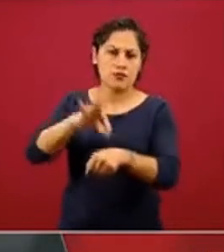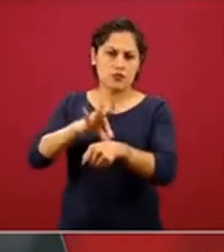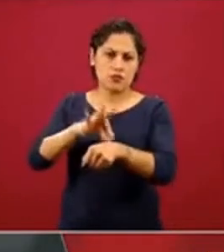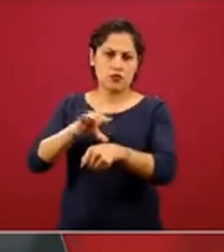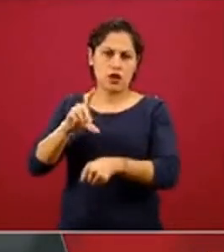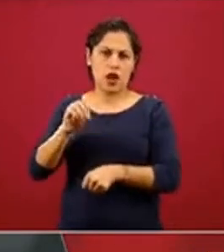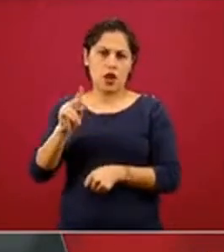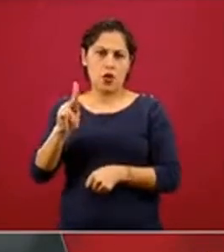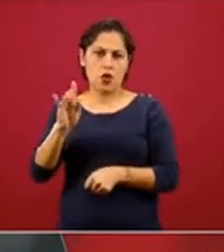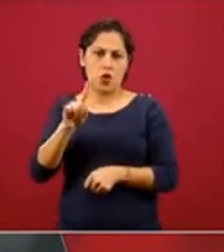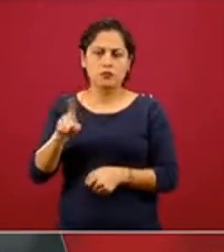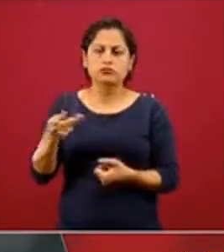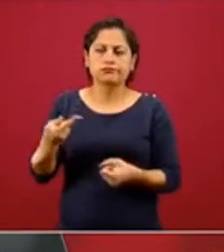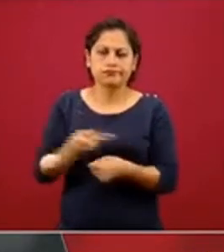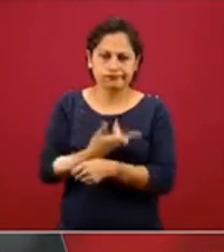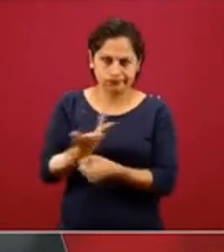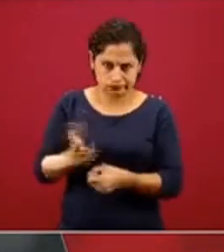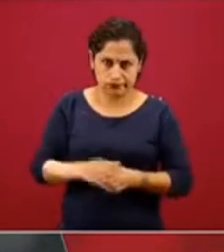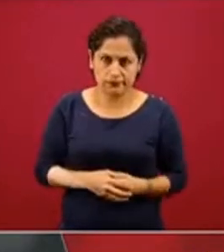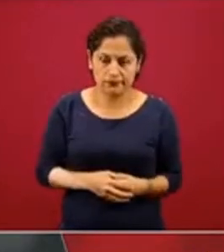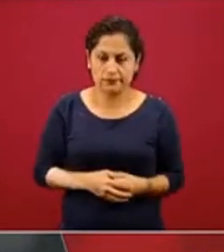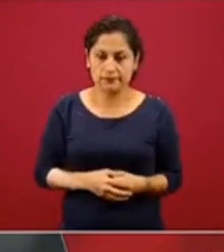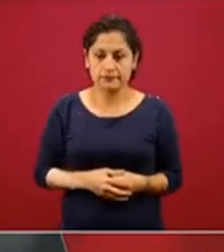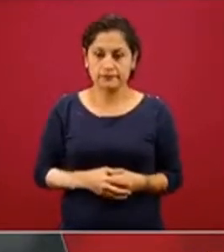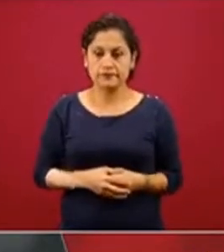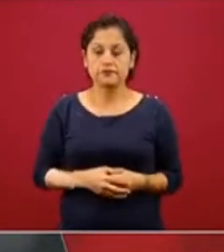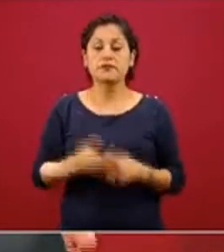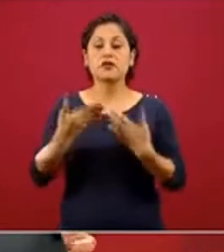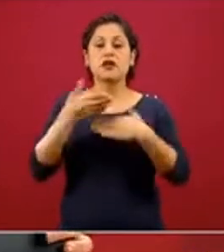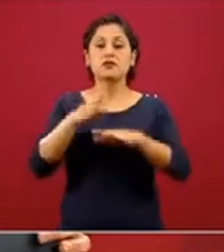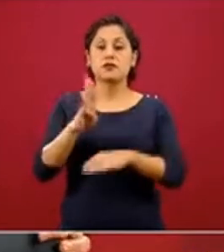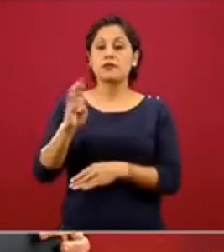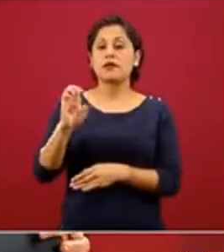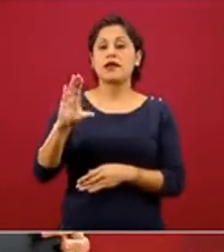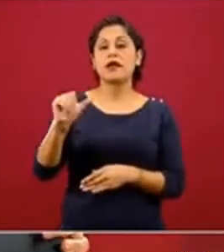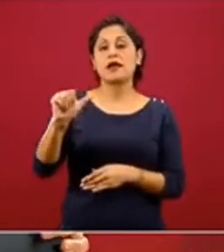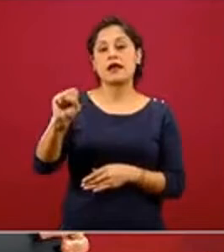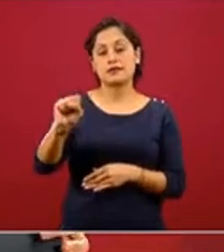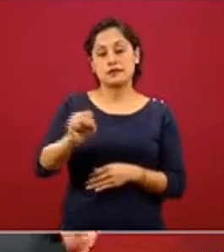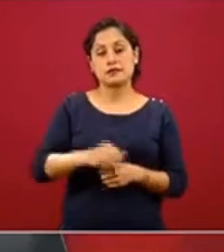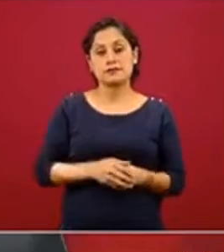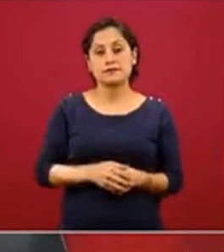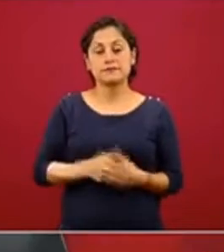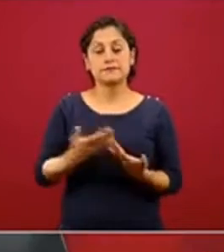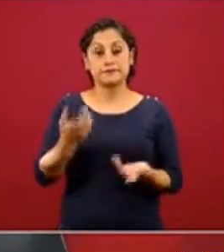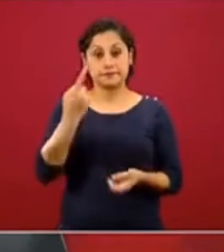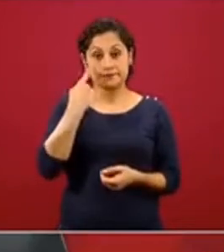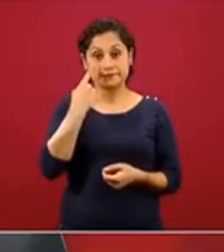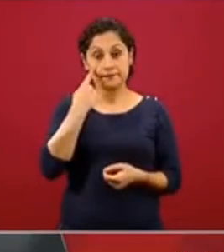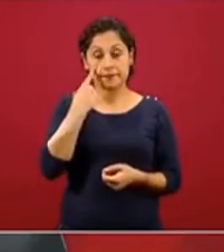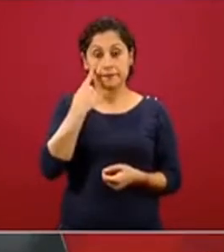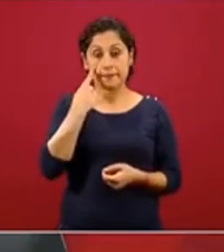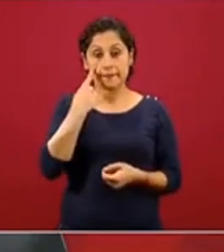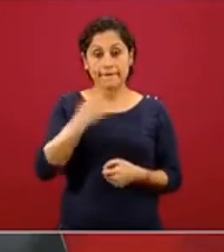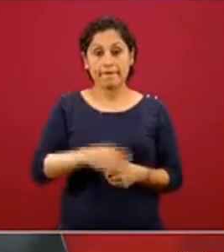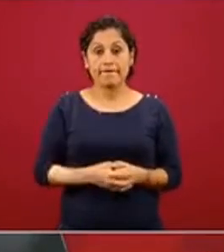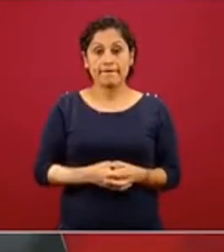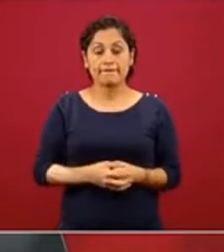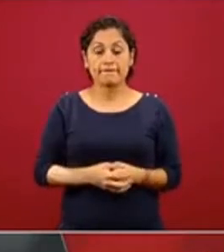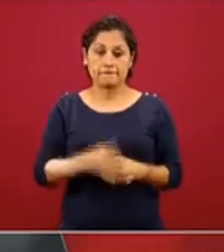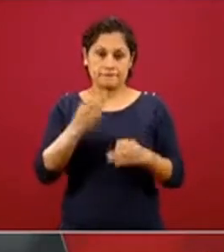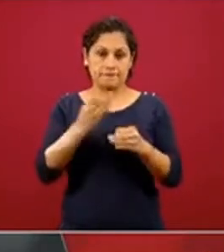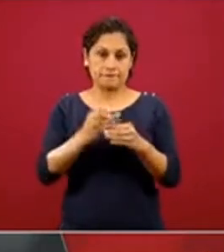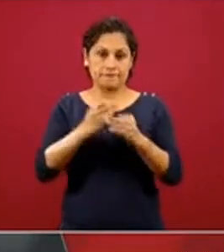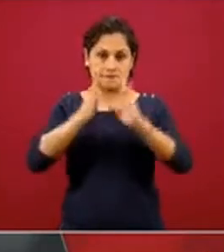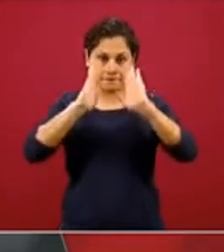qué se trata. Sobre las becas, como parte del proceso de desarrollo de